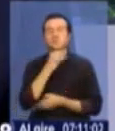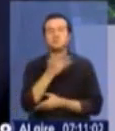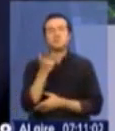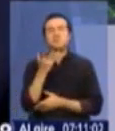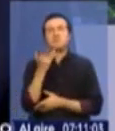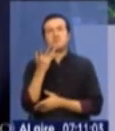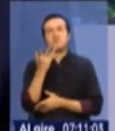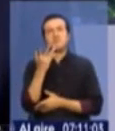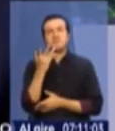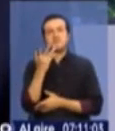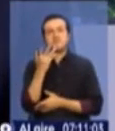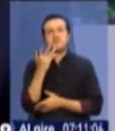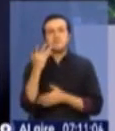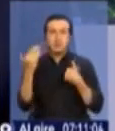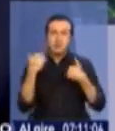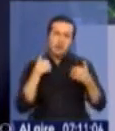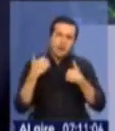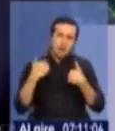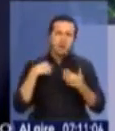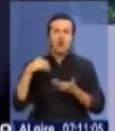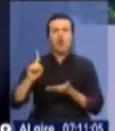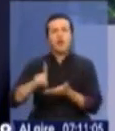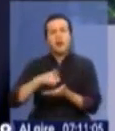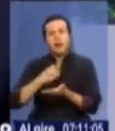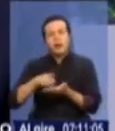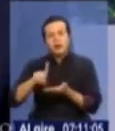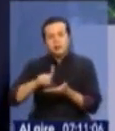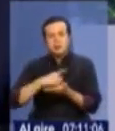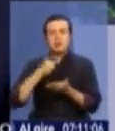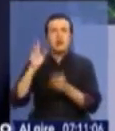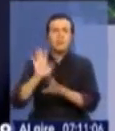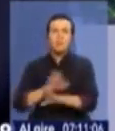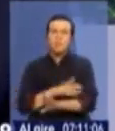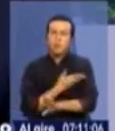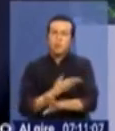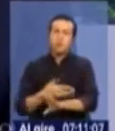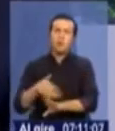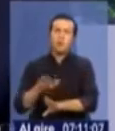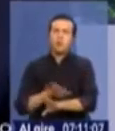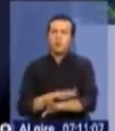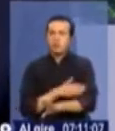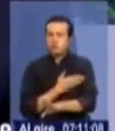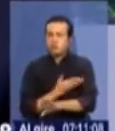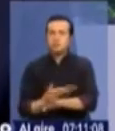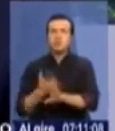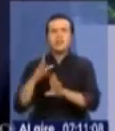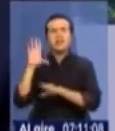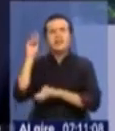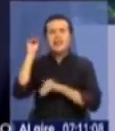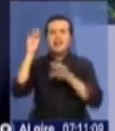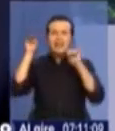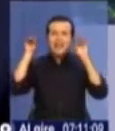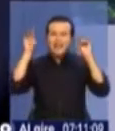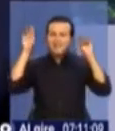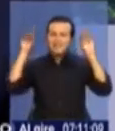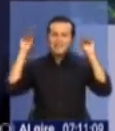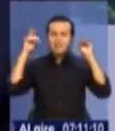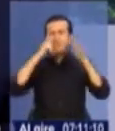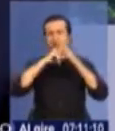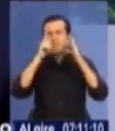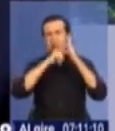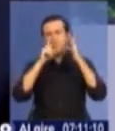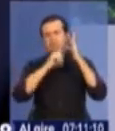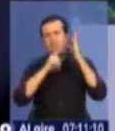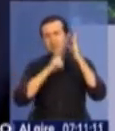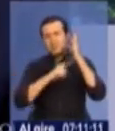de teatro de danza de música de títeres una serie de géneros que están dentro